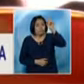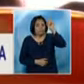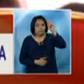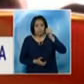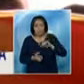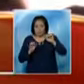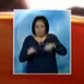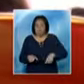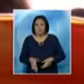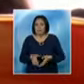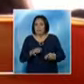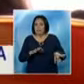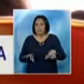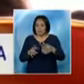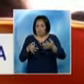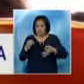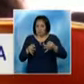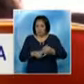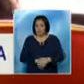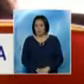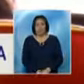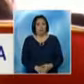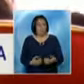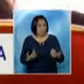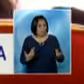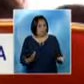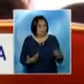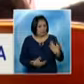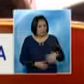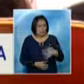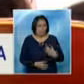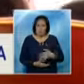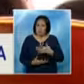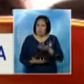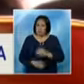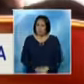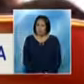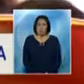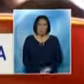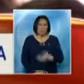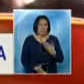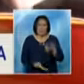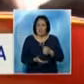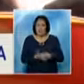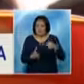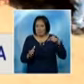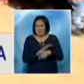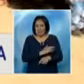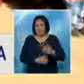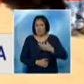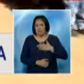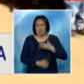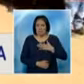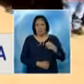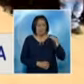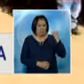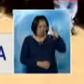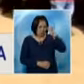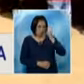haga justicia. Porque ellos lo han forzado, ellos lo han matado a mi sobrino. ¡Brian